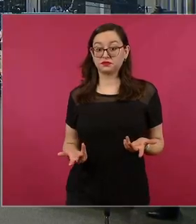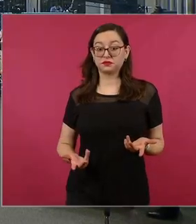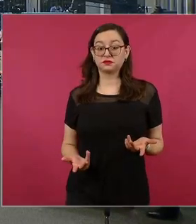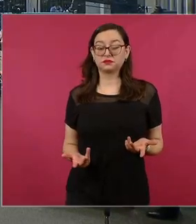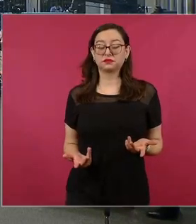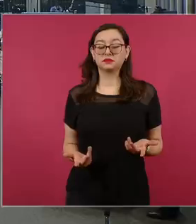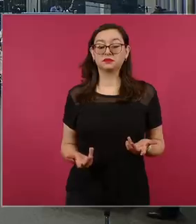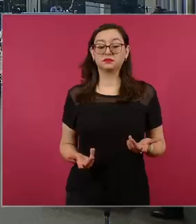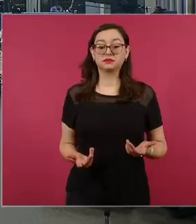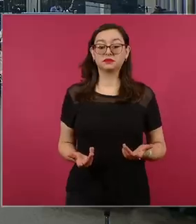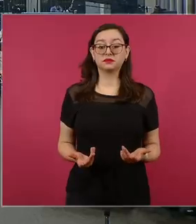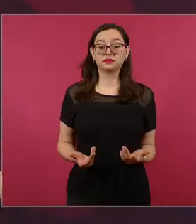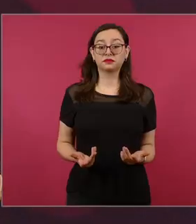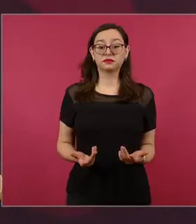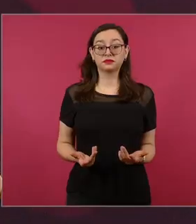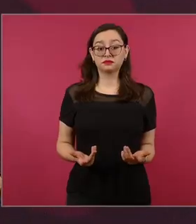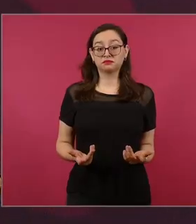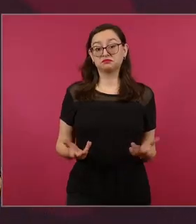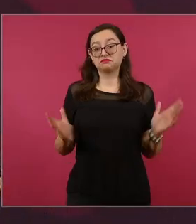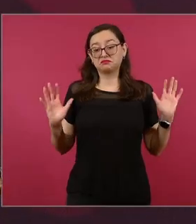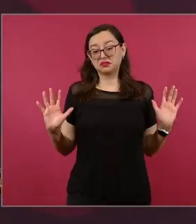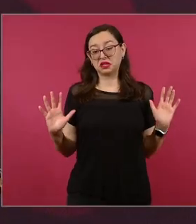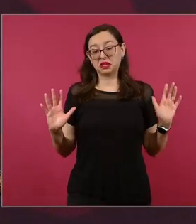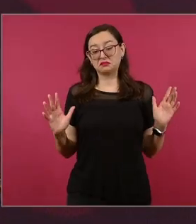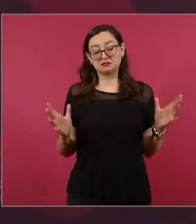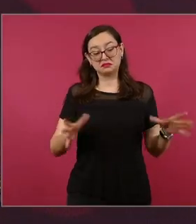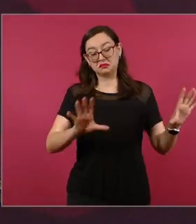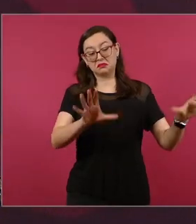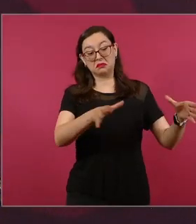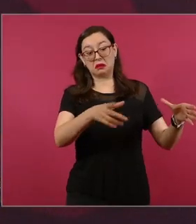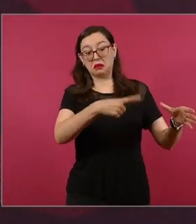van a seguir especulando nuestros